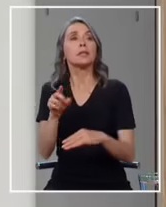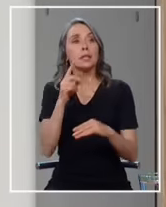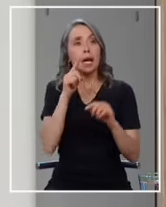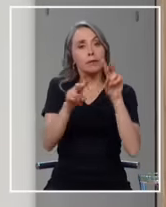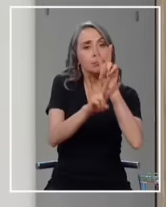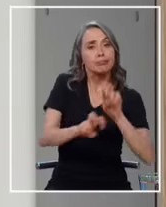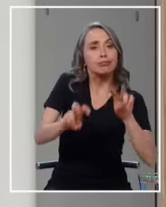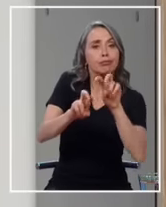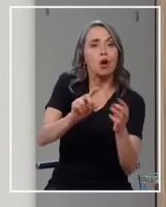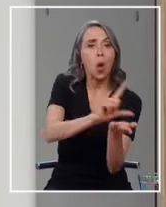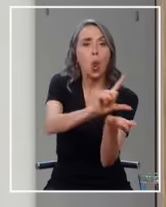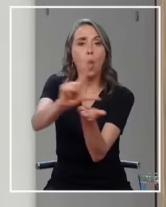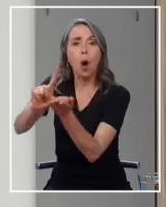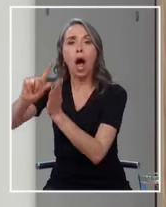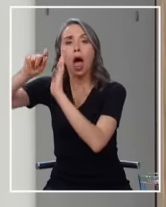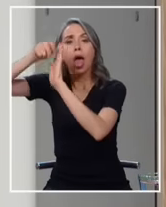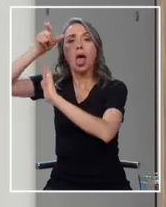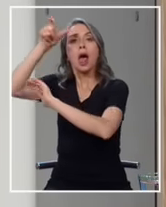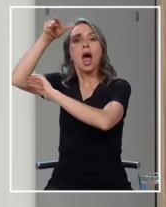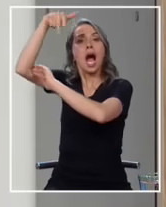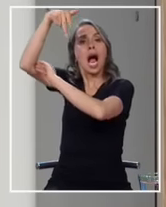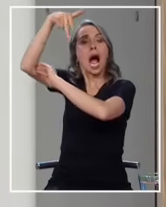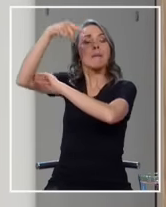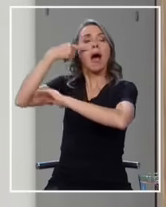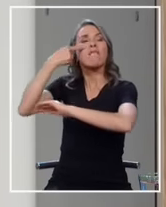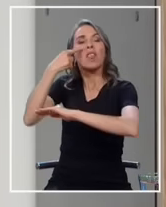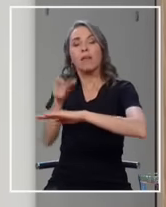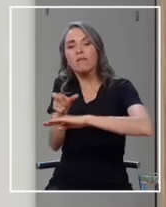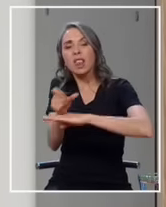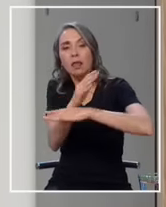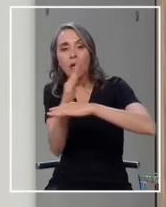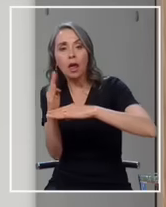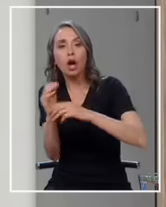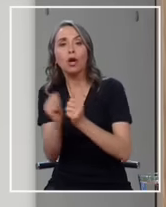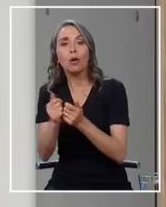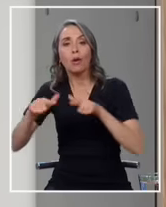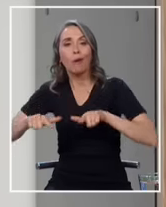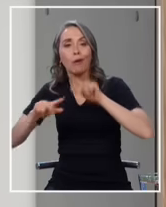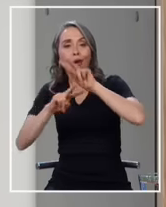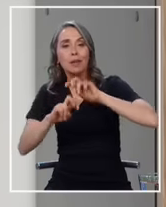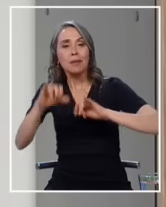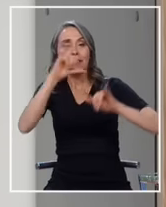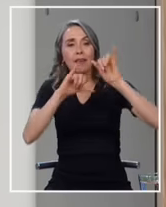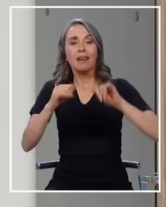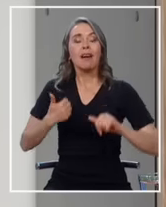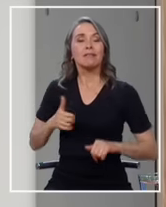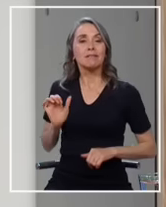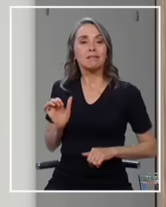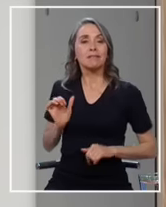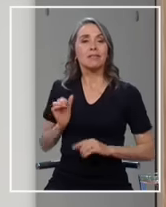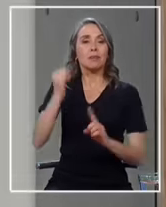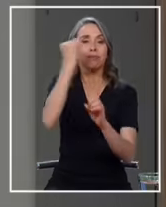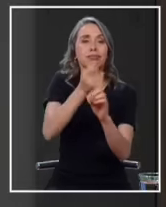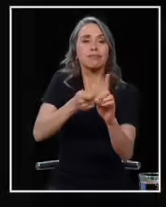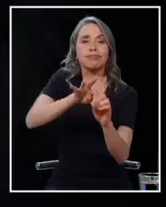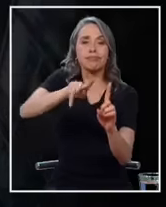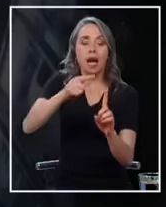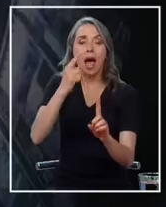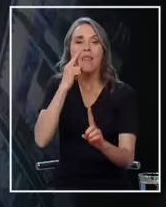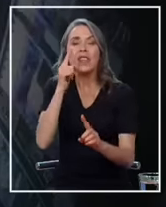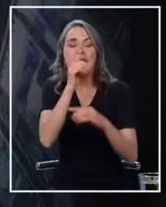sitio de suceso, análisis de cámaras, en conjunto con el laboratorio de criminalística para ver los responsables de estos